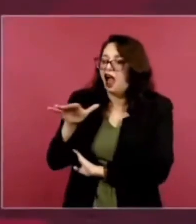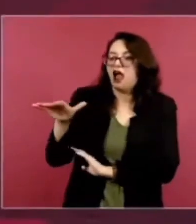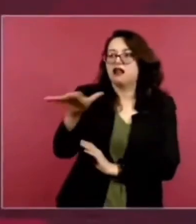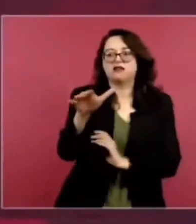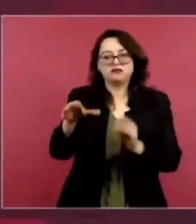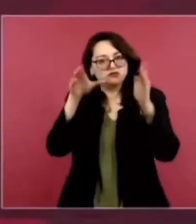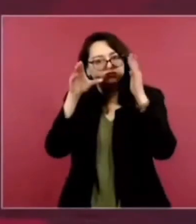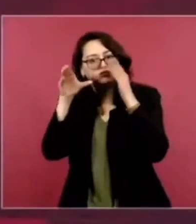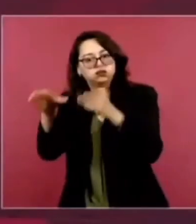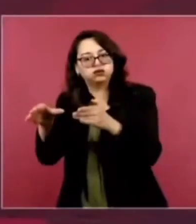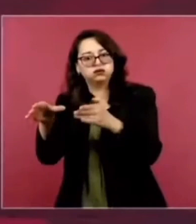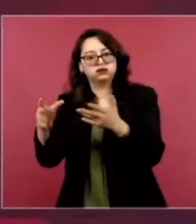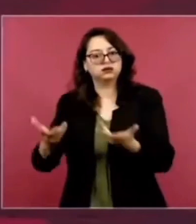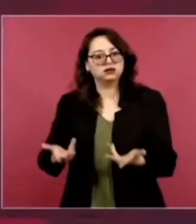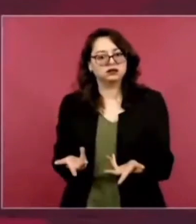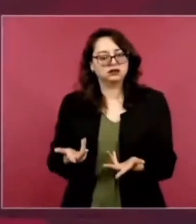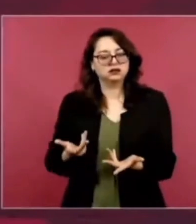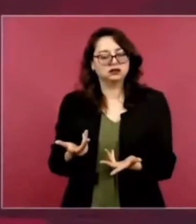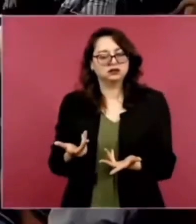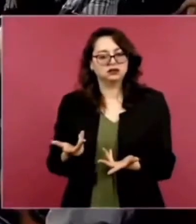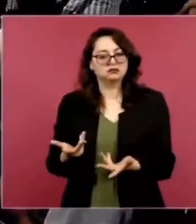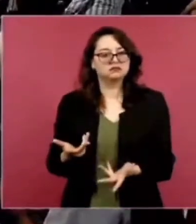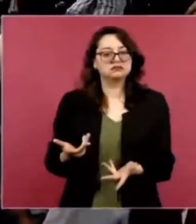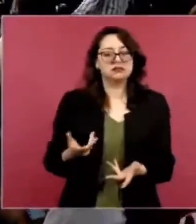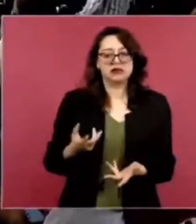Y todo eso